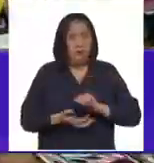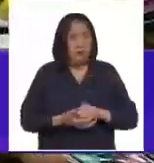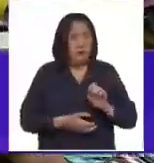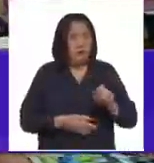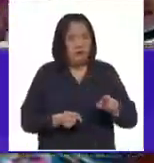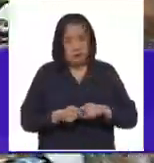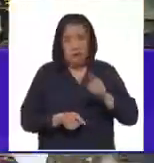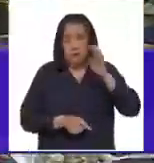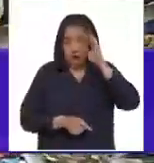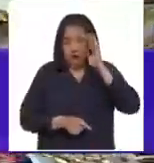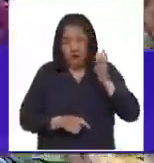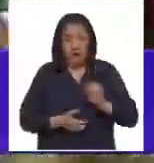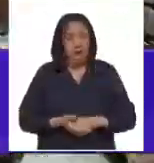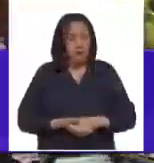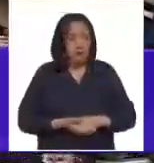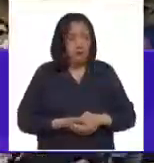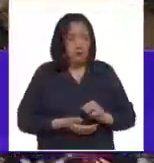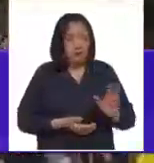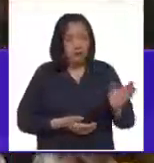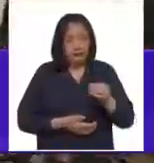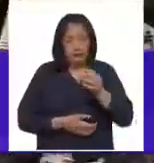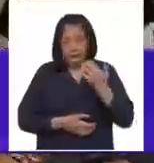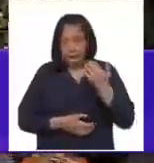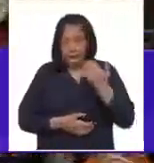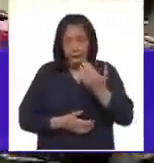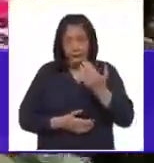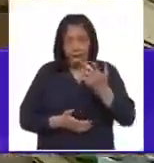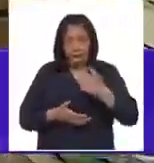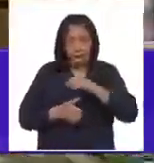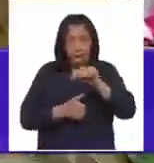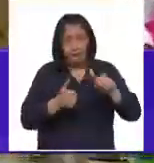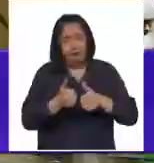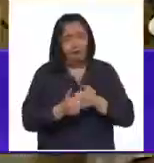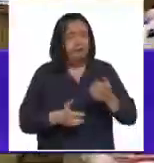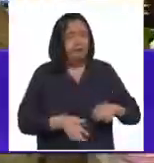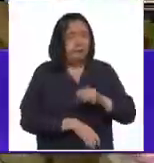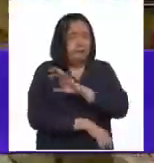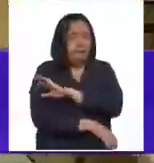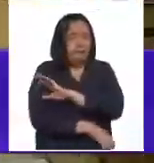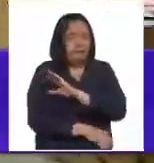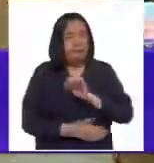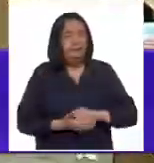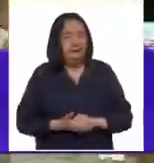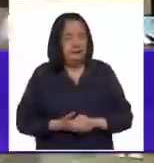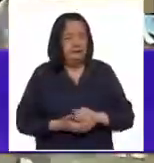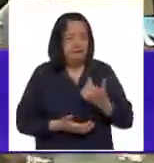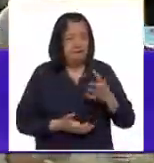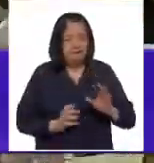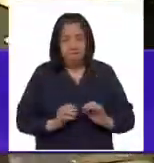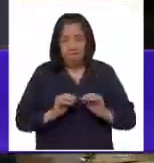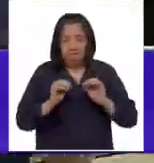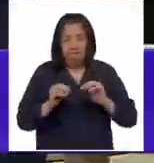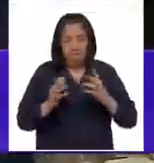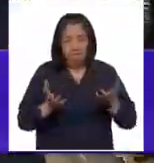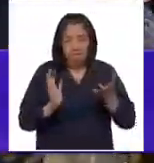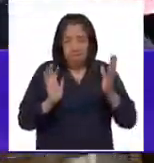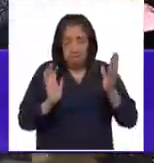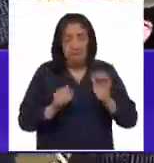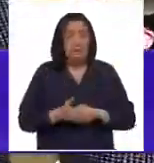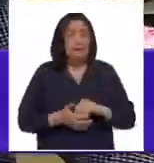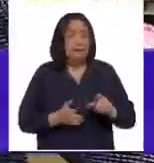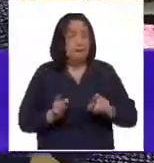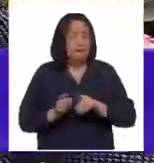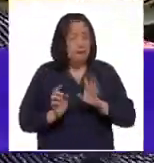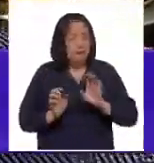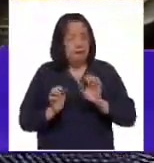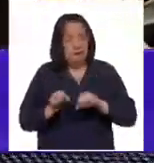efectivos policiales en todo lo que está al frente de la, o espalda del Ministerio Público, que han colocado ahí. Entonces, eso también